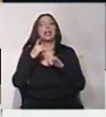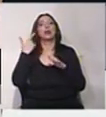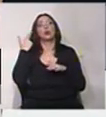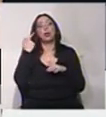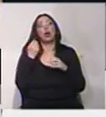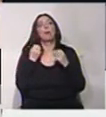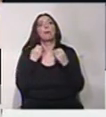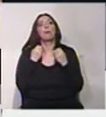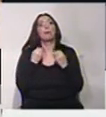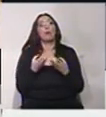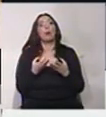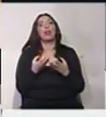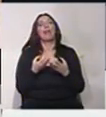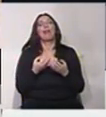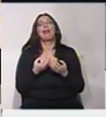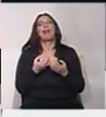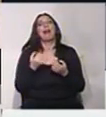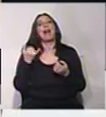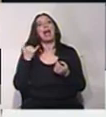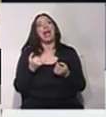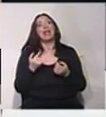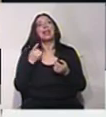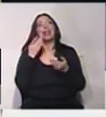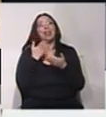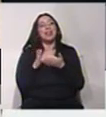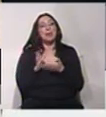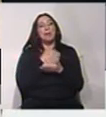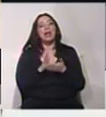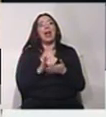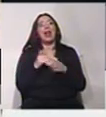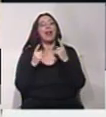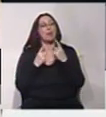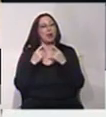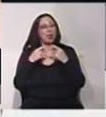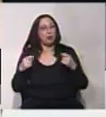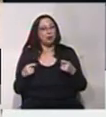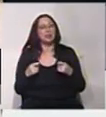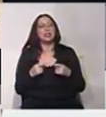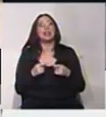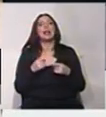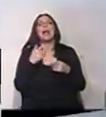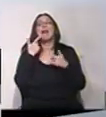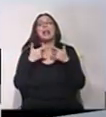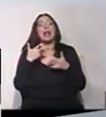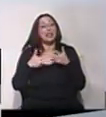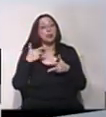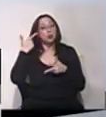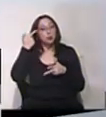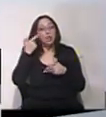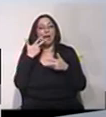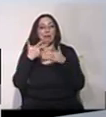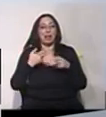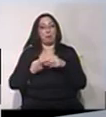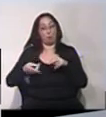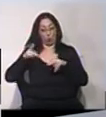porque en realidad también tenemos que despejar algunas cuestiones previas. Hablar de suicidio es hablar de muerte. Claro. Y hablar de muerte en